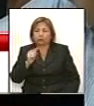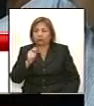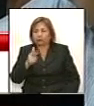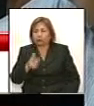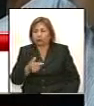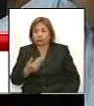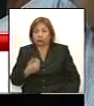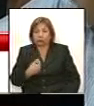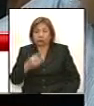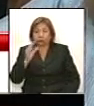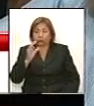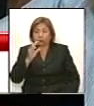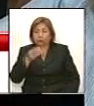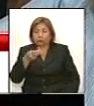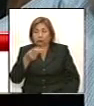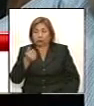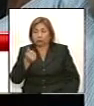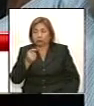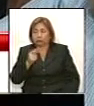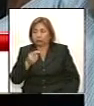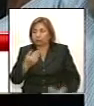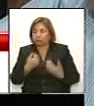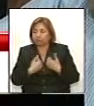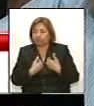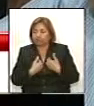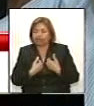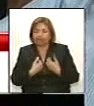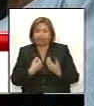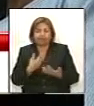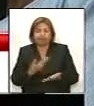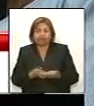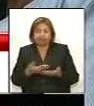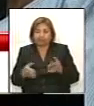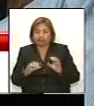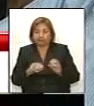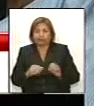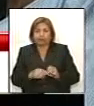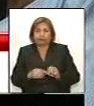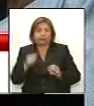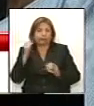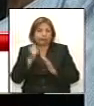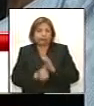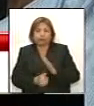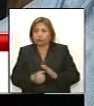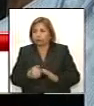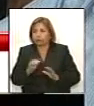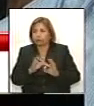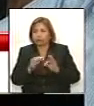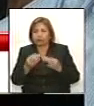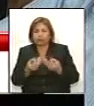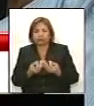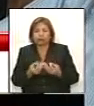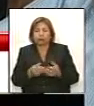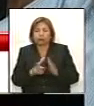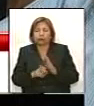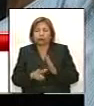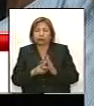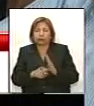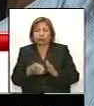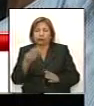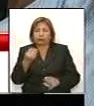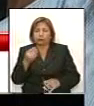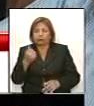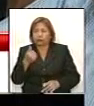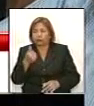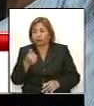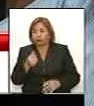tenemos un chat y que atiende no solamente lo que es violencia familiar, sino también en base al decreto legislativo 1410,